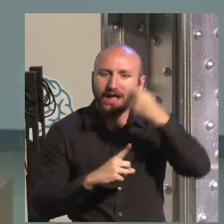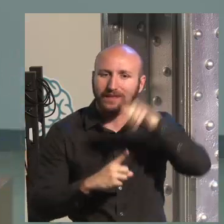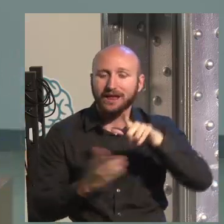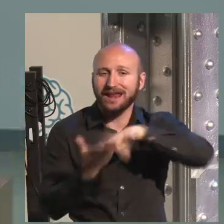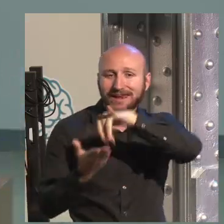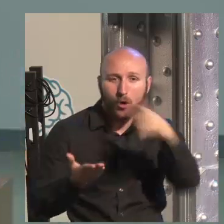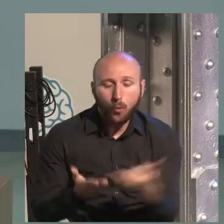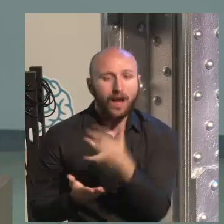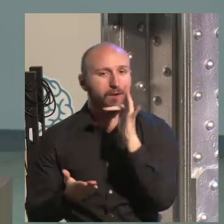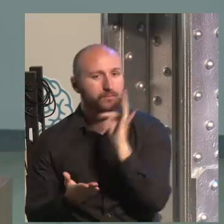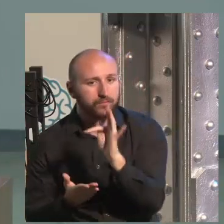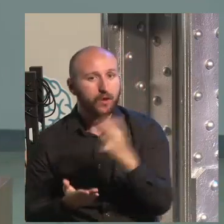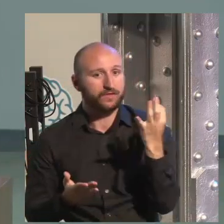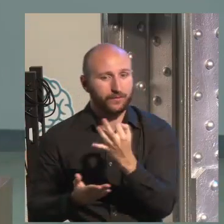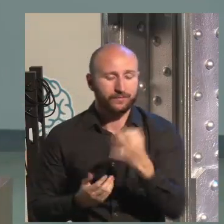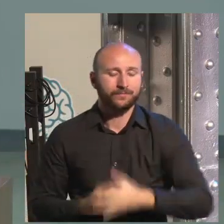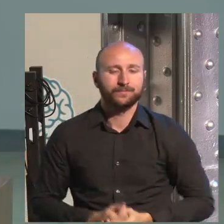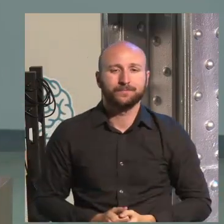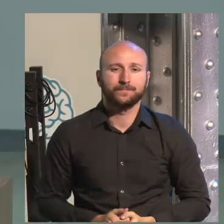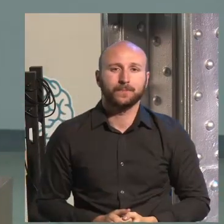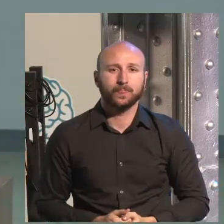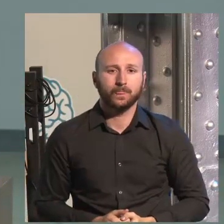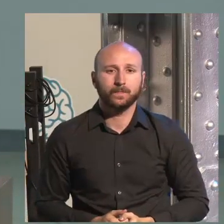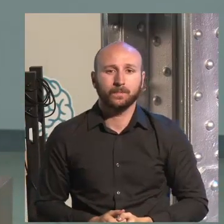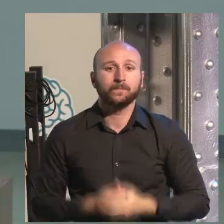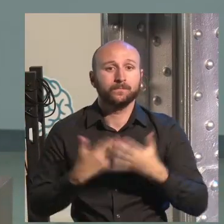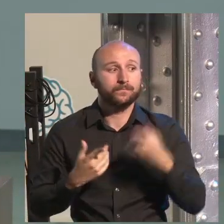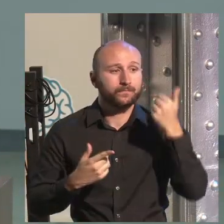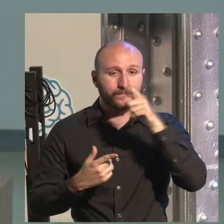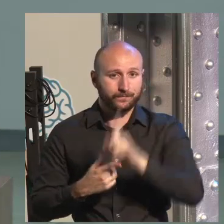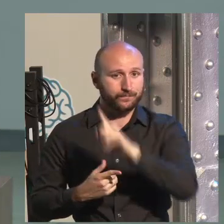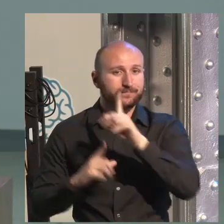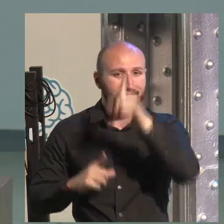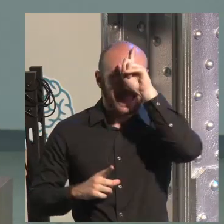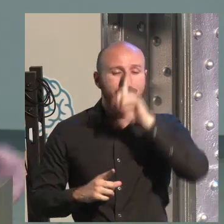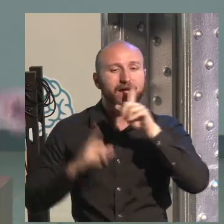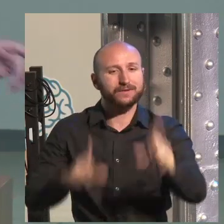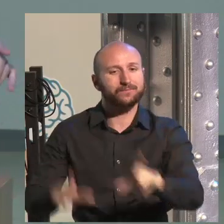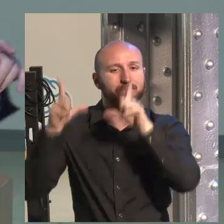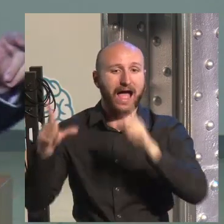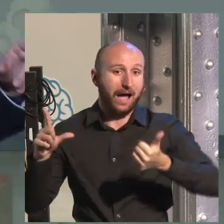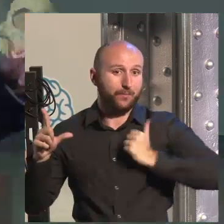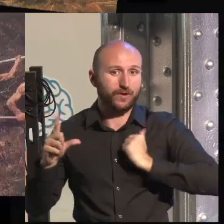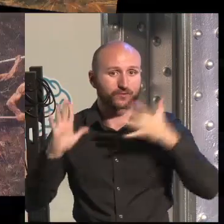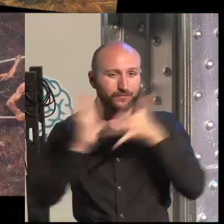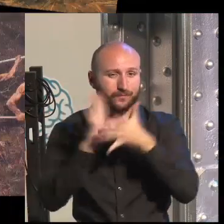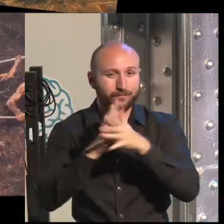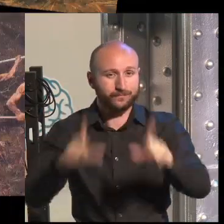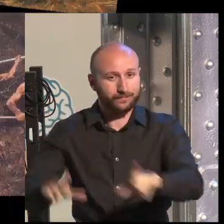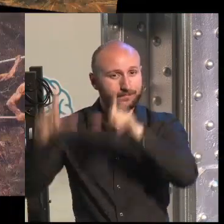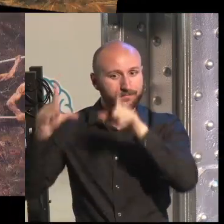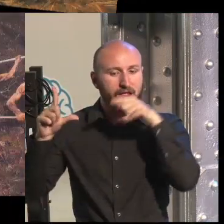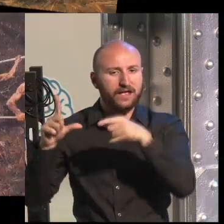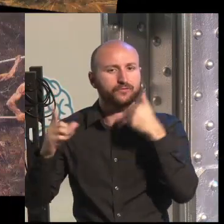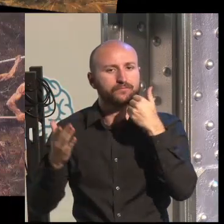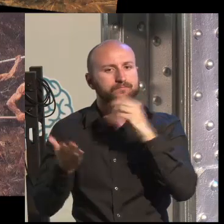alguna ventaja en términos de adaptación ecológica. Bien, esta es la imagen. Aprovecho para decir que en esta imagen, y eso es un dato